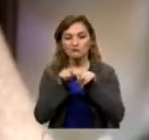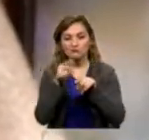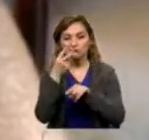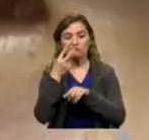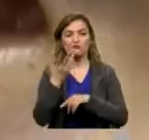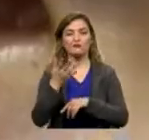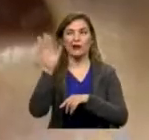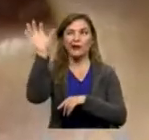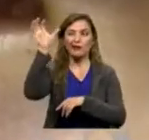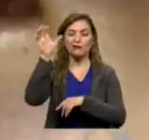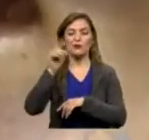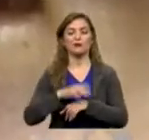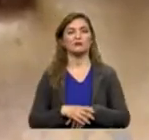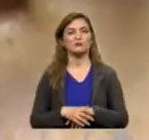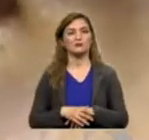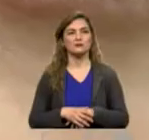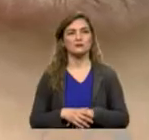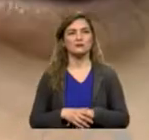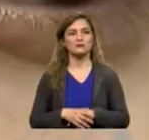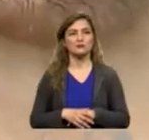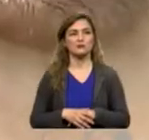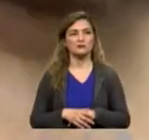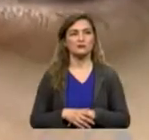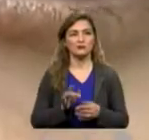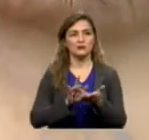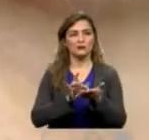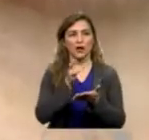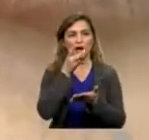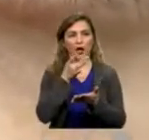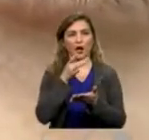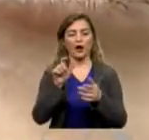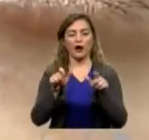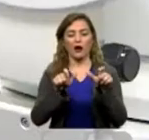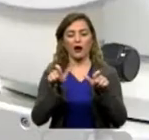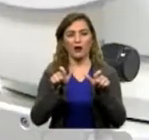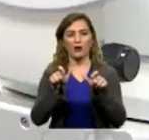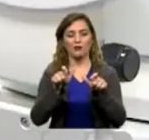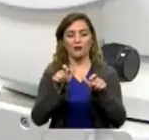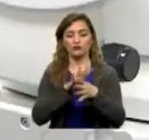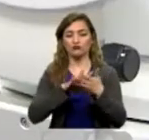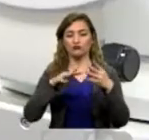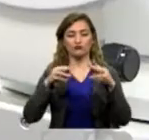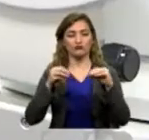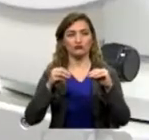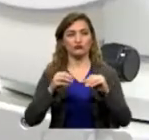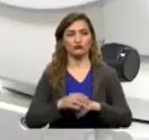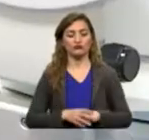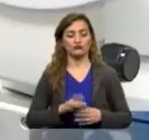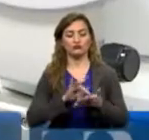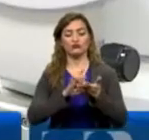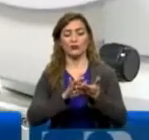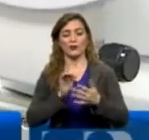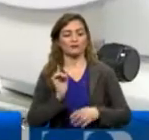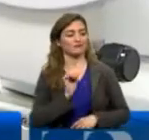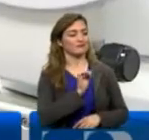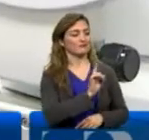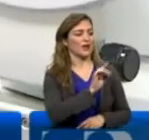para quienes lo padecen, automedicarse no es la solución. Por ejemplo, uno puede ir a la farmacia con un ojo rojo.